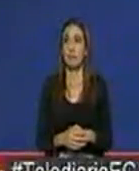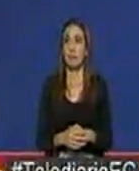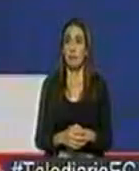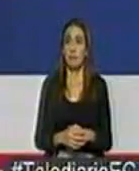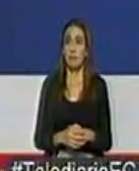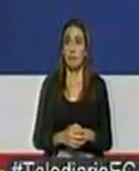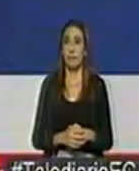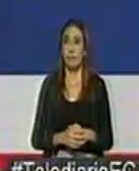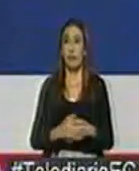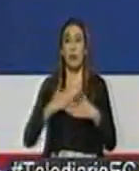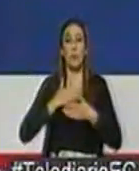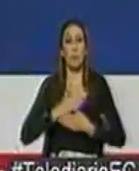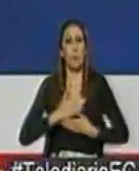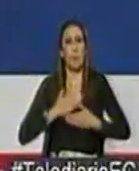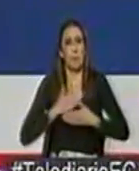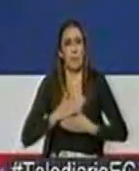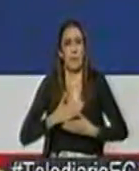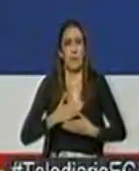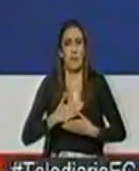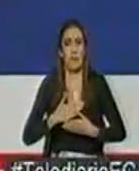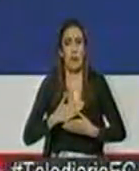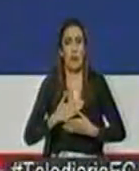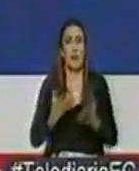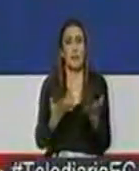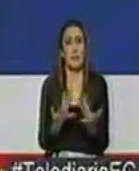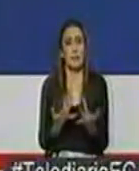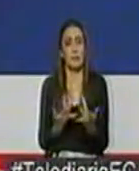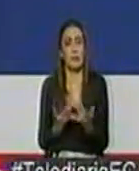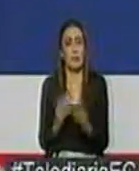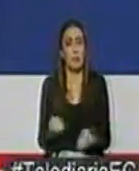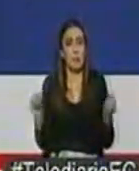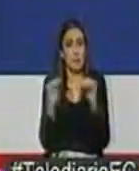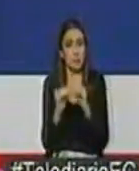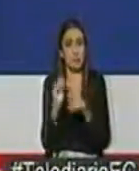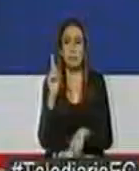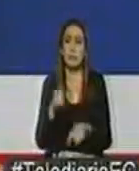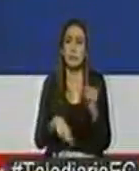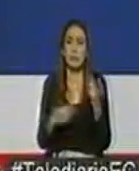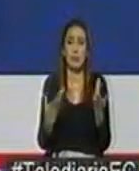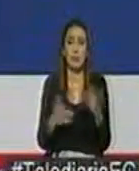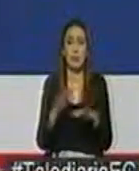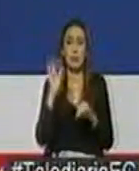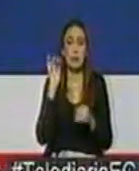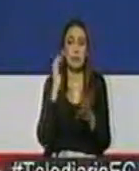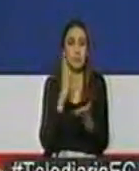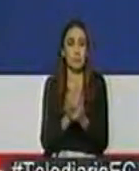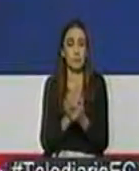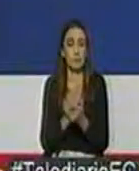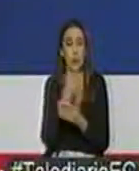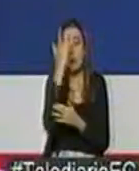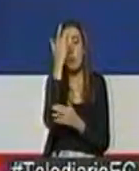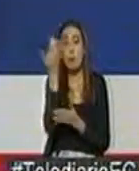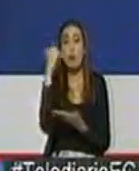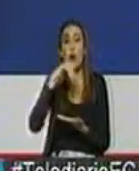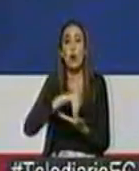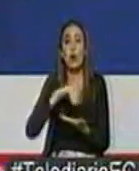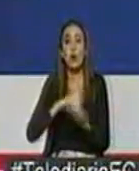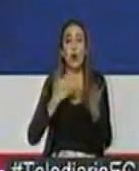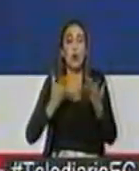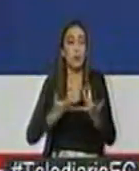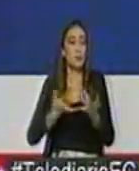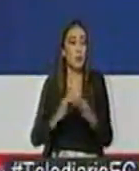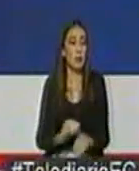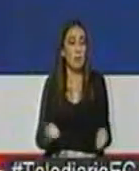Por favor, Bahía no puede esperar, ha esperado 3 años, no puedes parar más. ¿Por qué habría de esperar